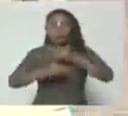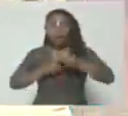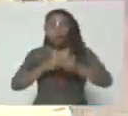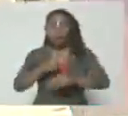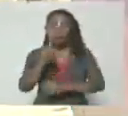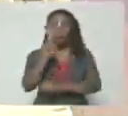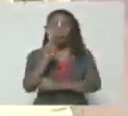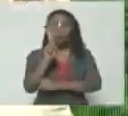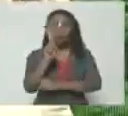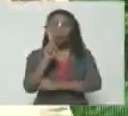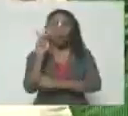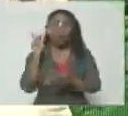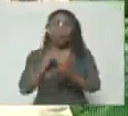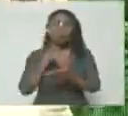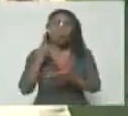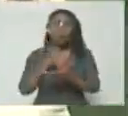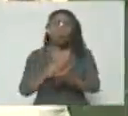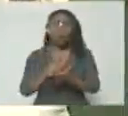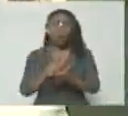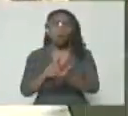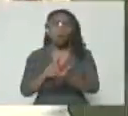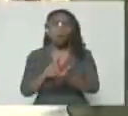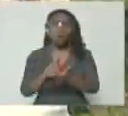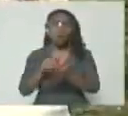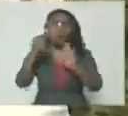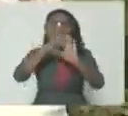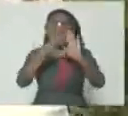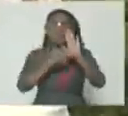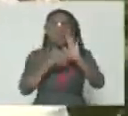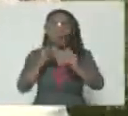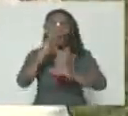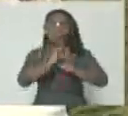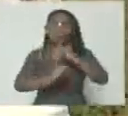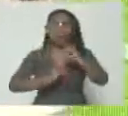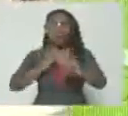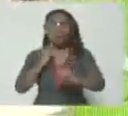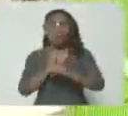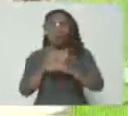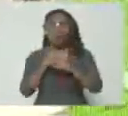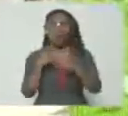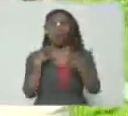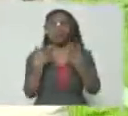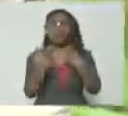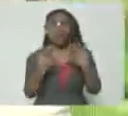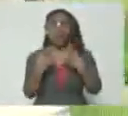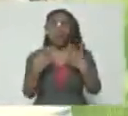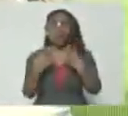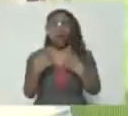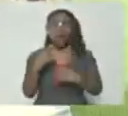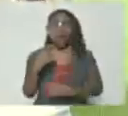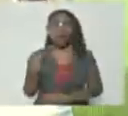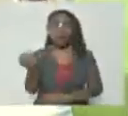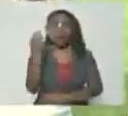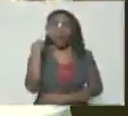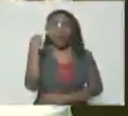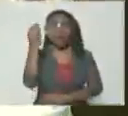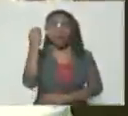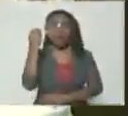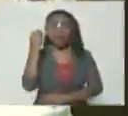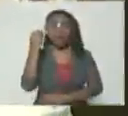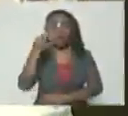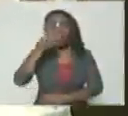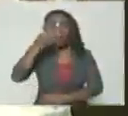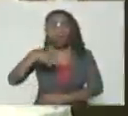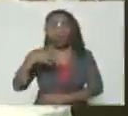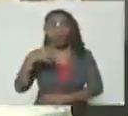una participación a nivel internacional, una feria en París, y este chocolate ganó premio